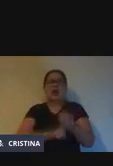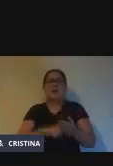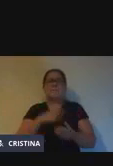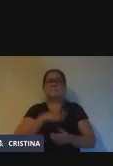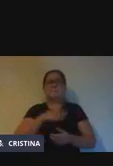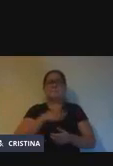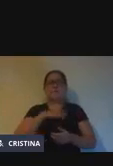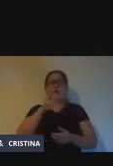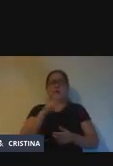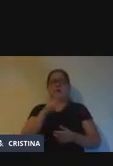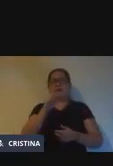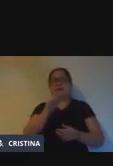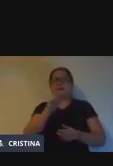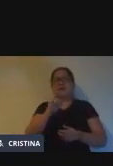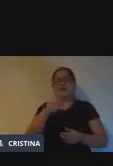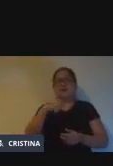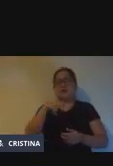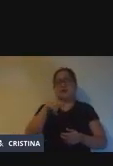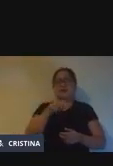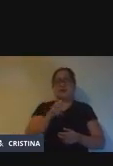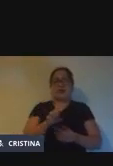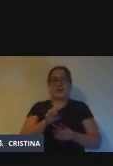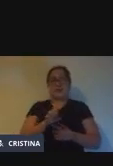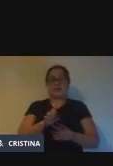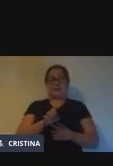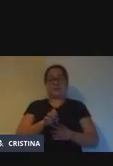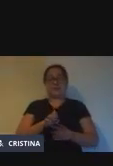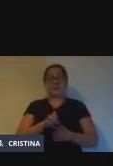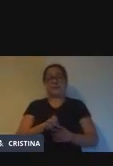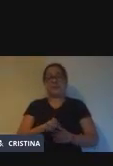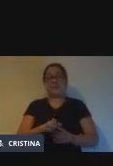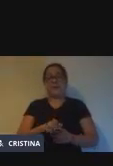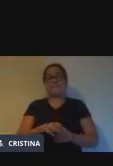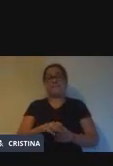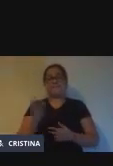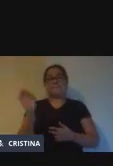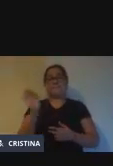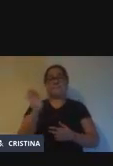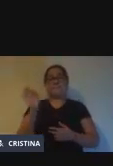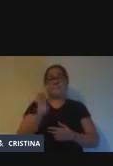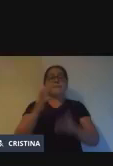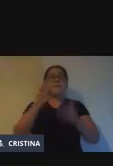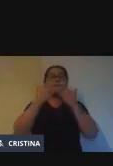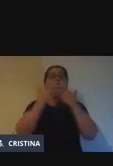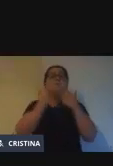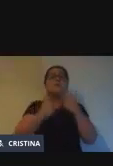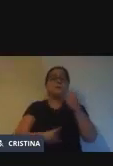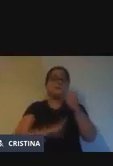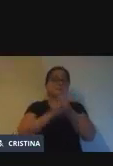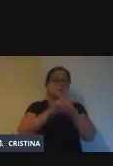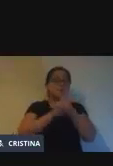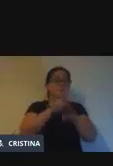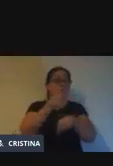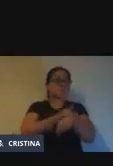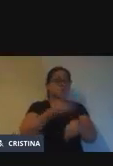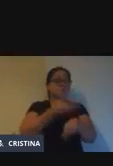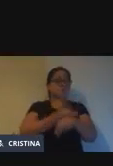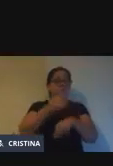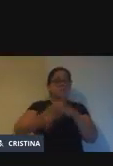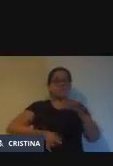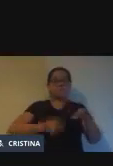psique. Entonces, en nuestra psique, cuando no están resueltos los conflictos dentro de nuestra